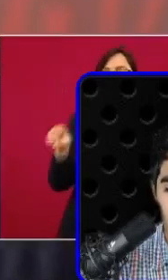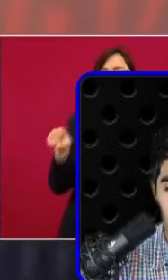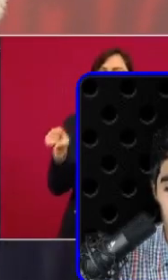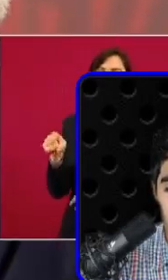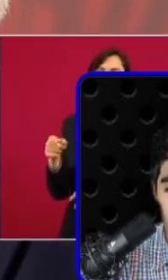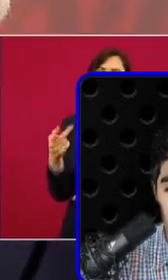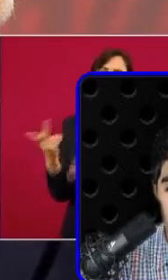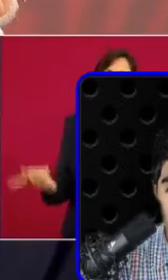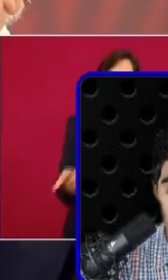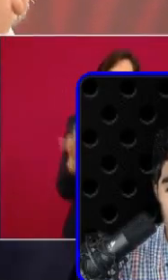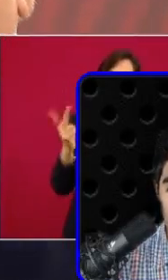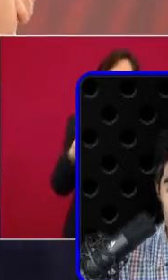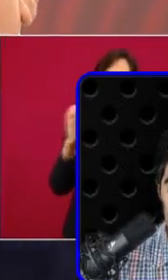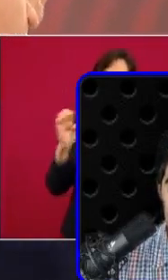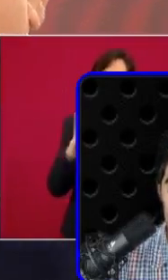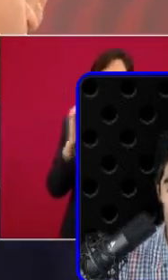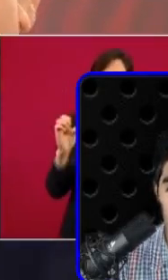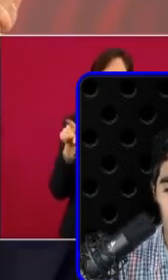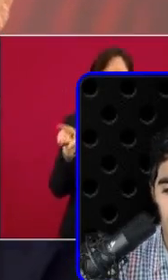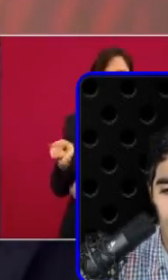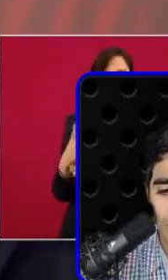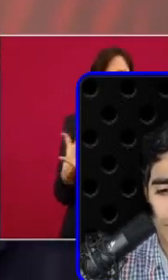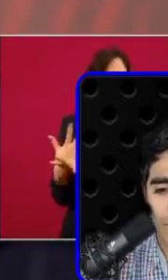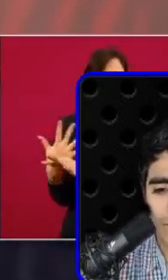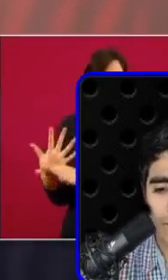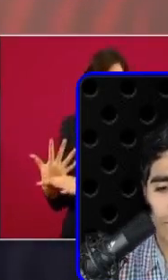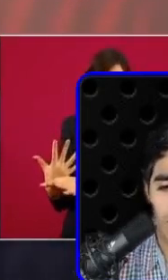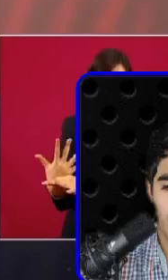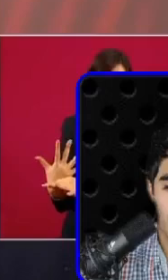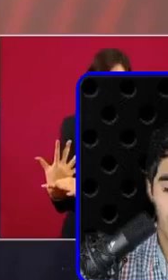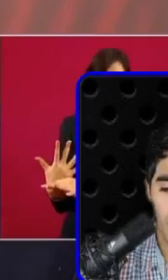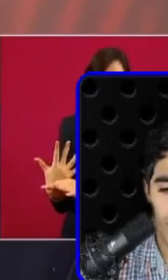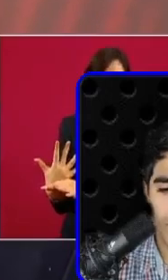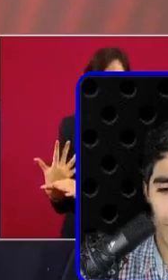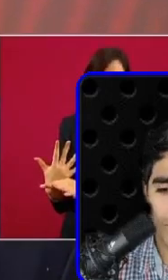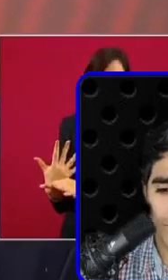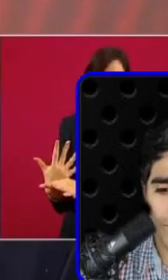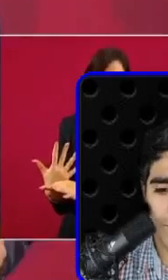declaró de que lo habían contratado para